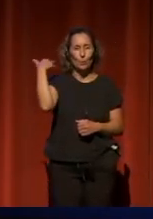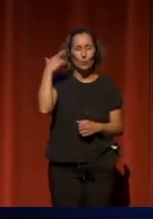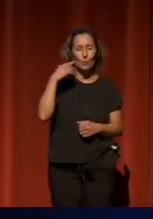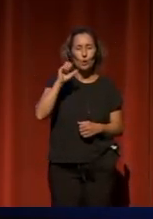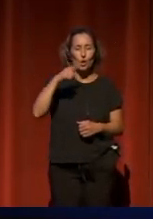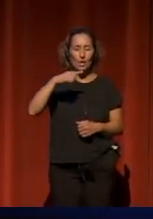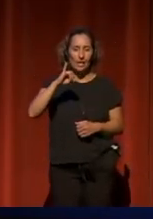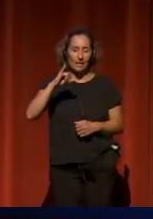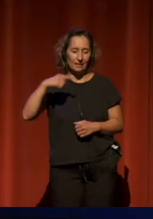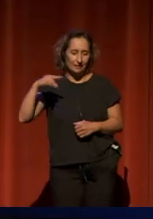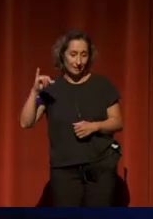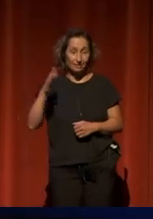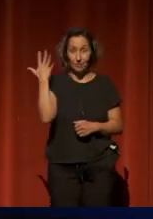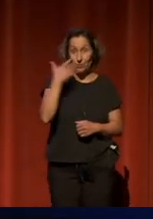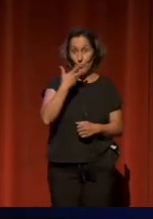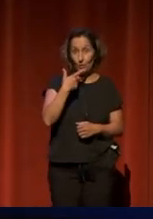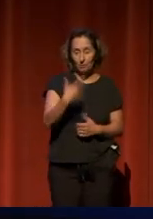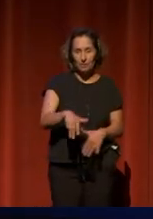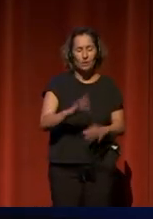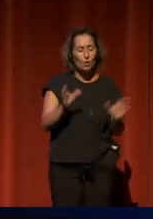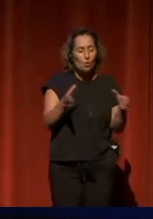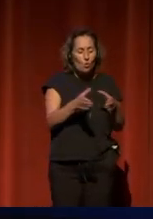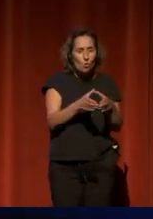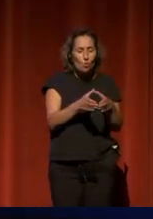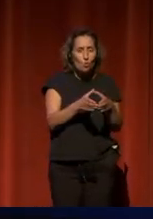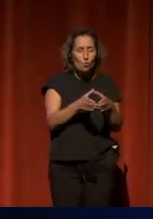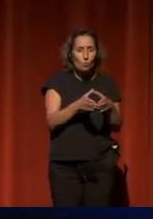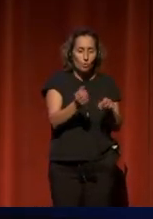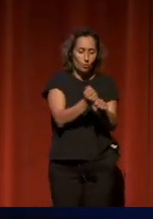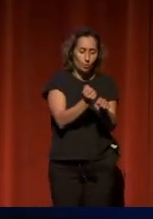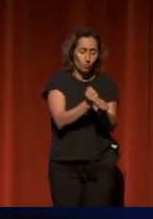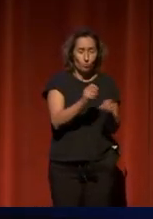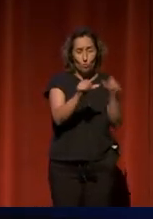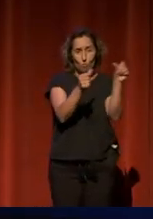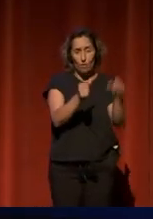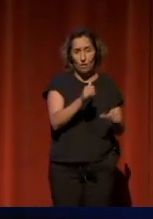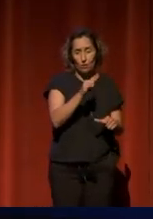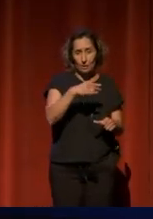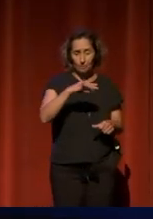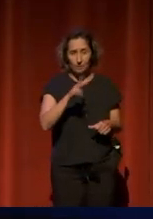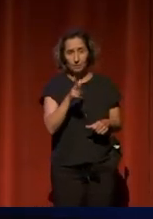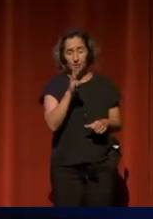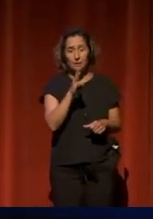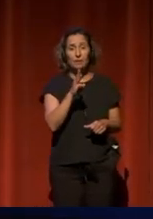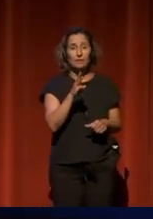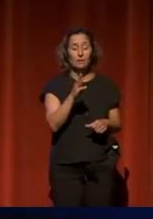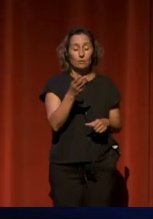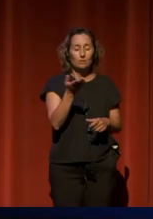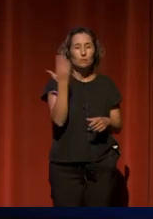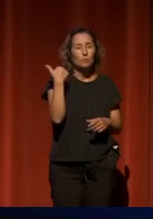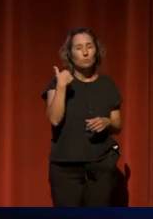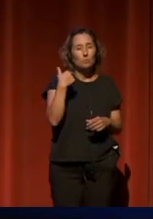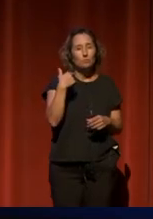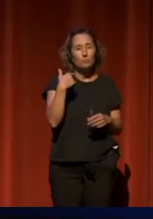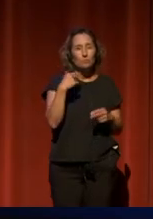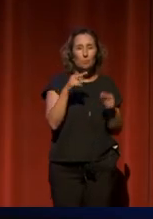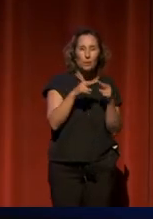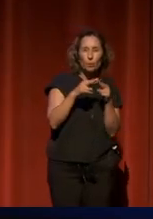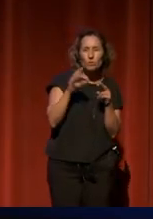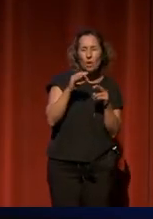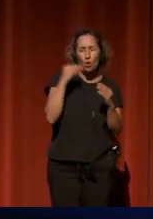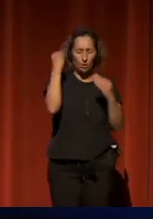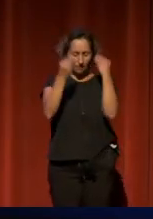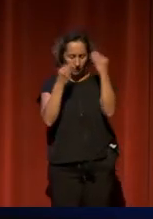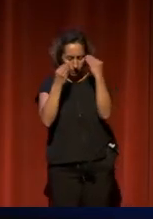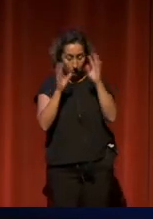colegi Yo he estado en el grupo de de trabajo del modelo Hip y no sé si es una pregunta o es una reflexión pero